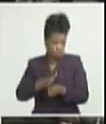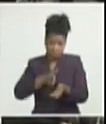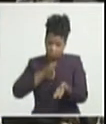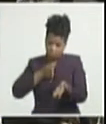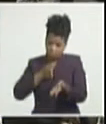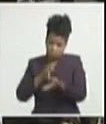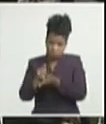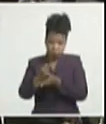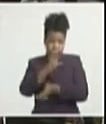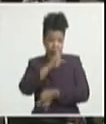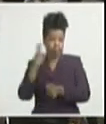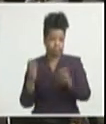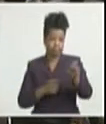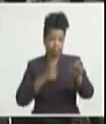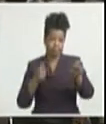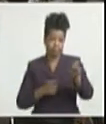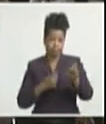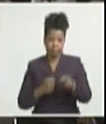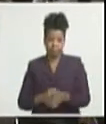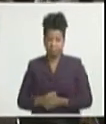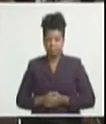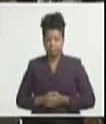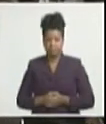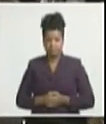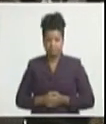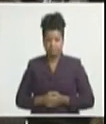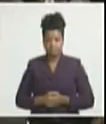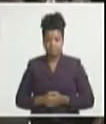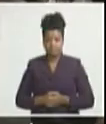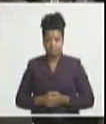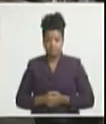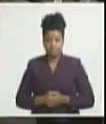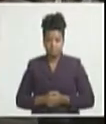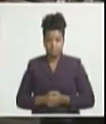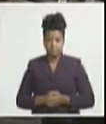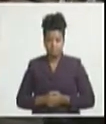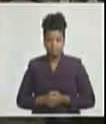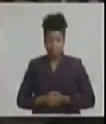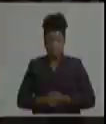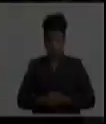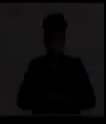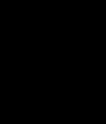revolución. Wilmer Rodríguez Fernández, Sistema Informativo de la Televisión Cubana.